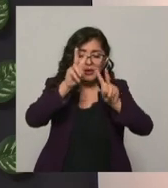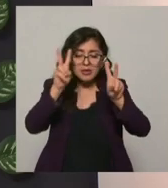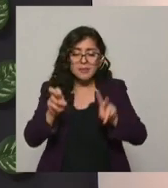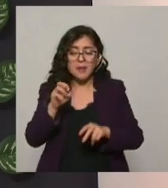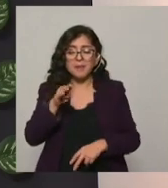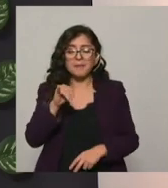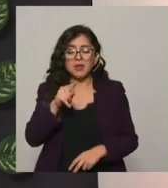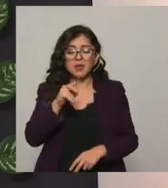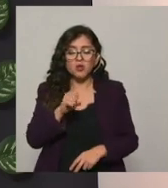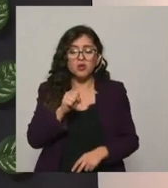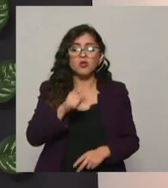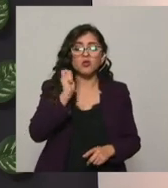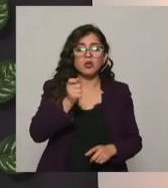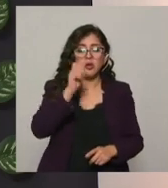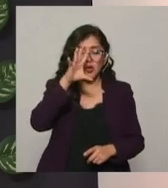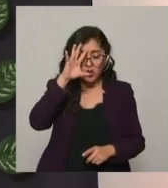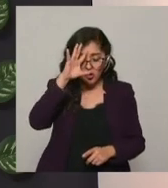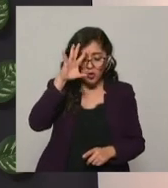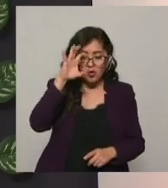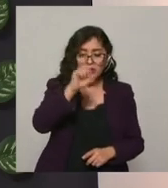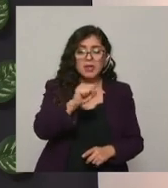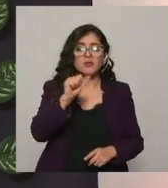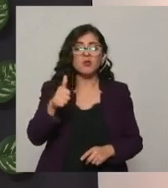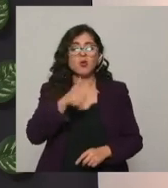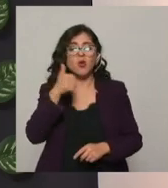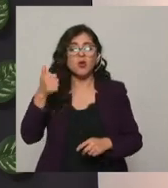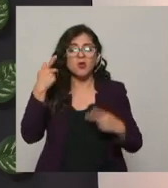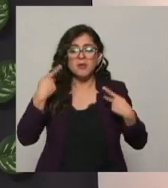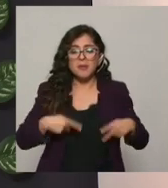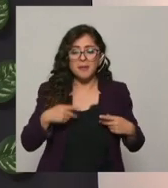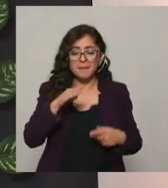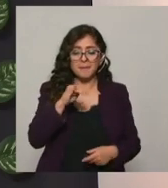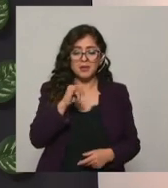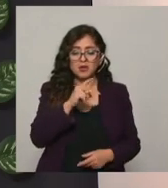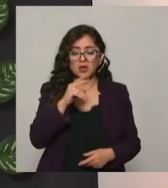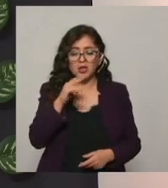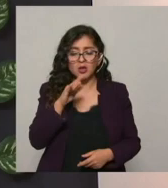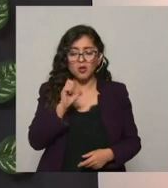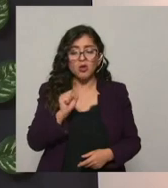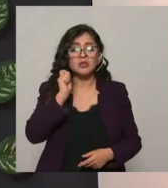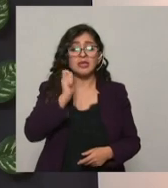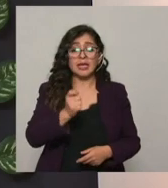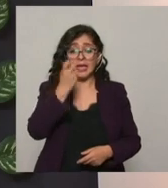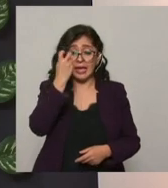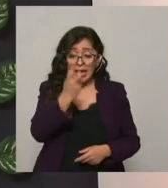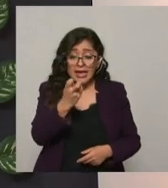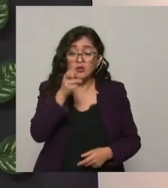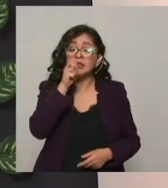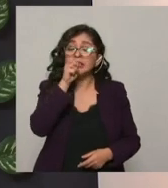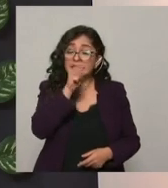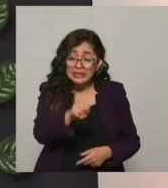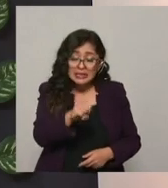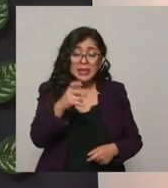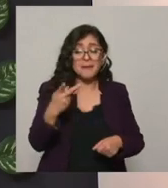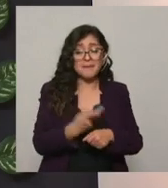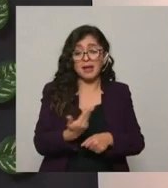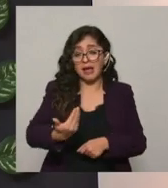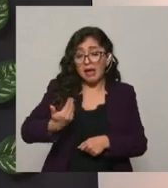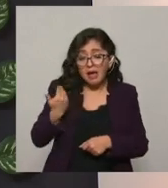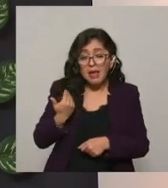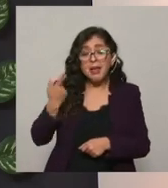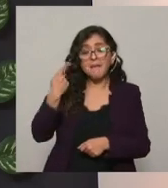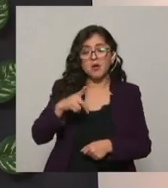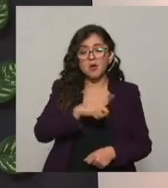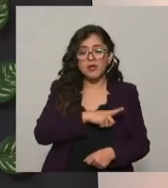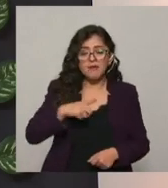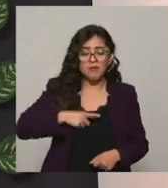de conceptos equivocados, misóginos, y eso sí pasó, ¿no? Creo que tenemos también que hablar de eso y